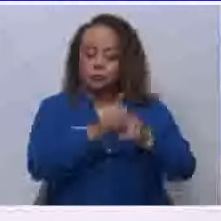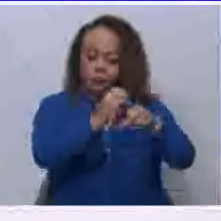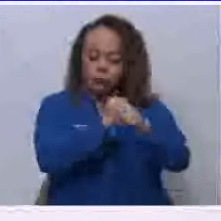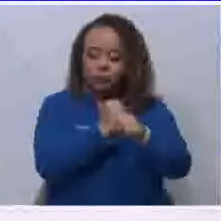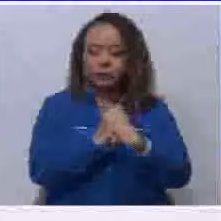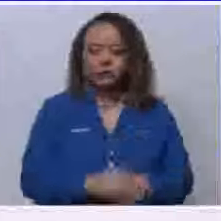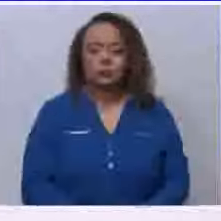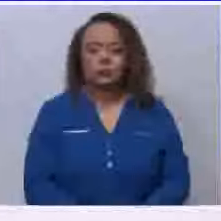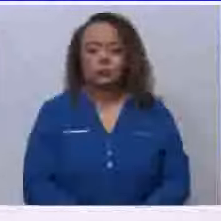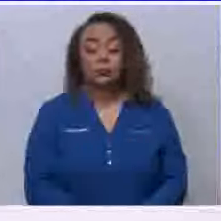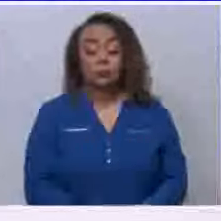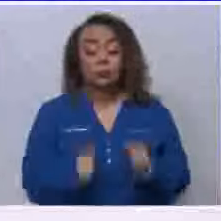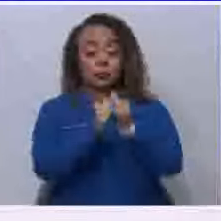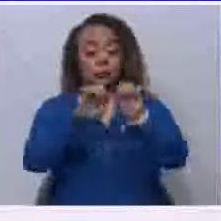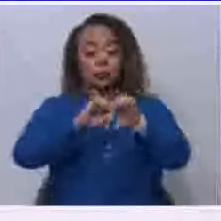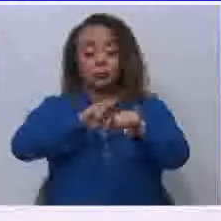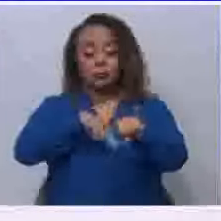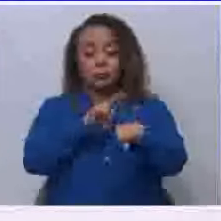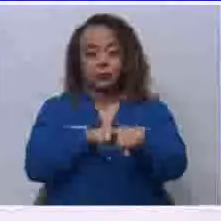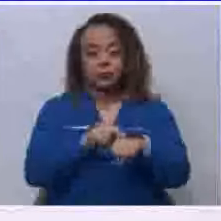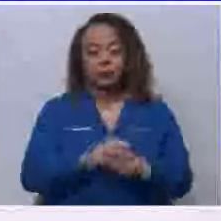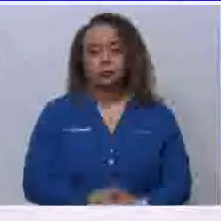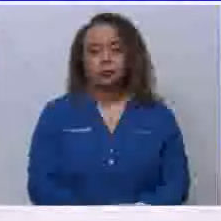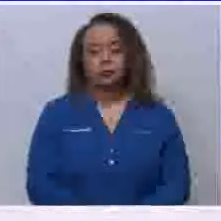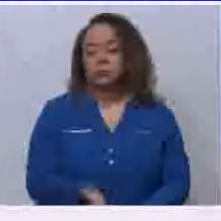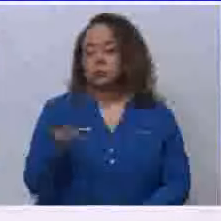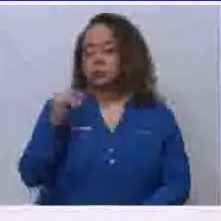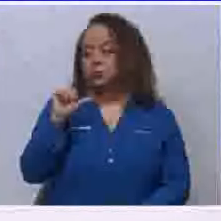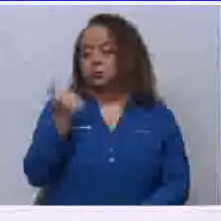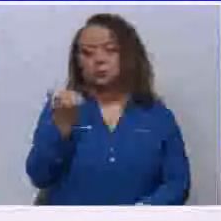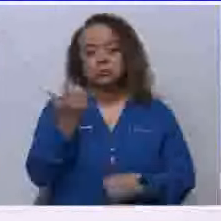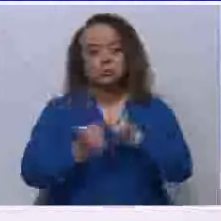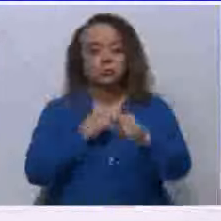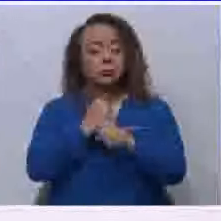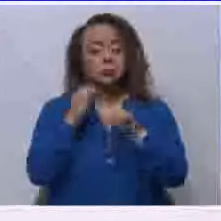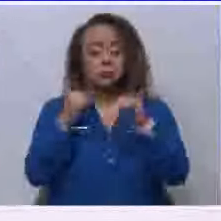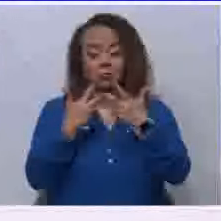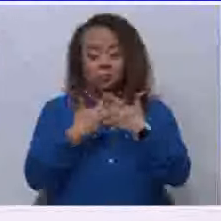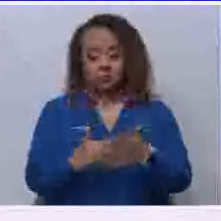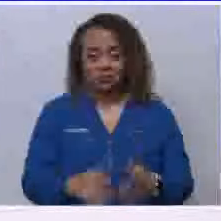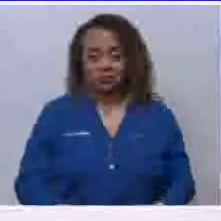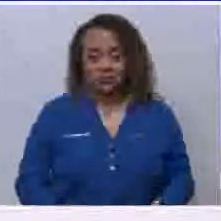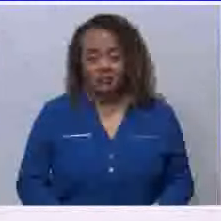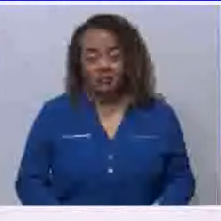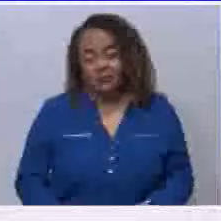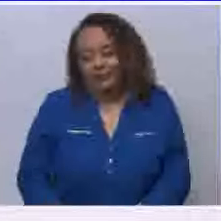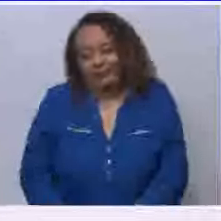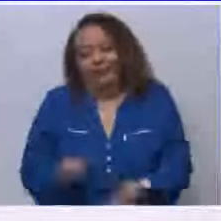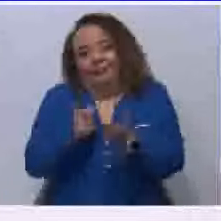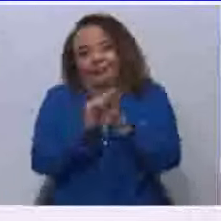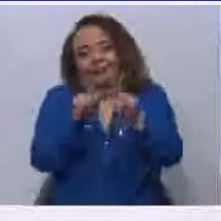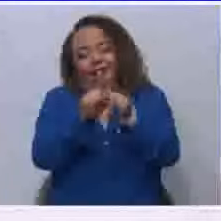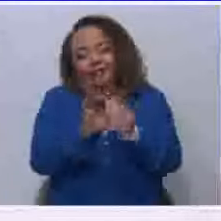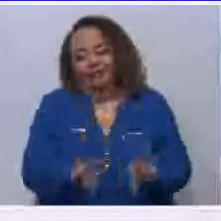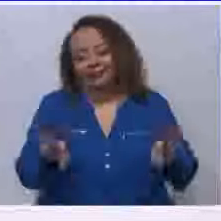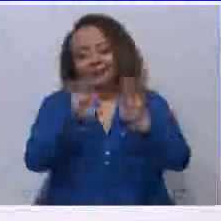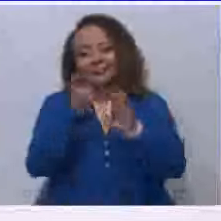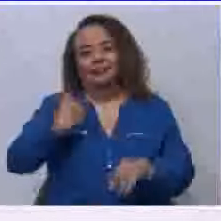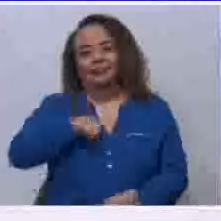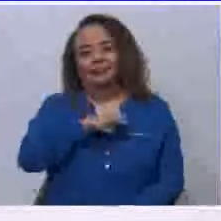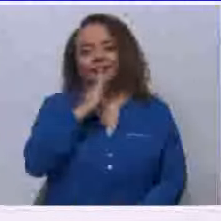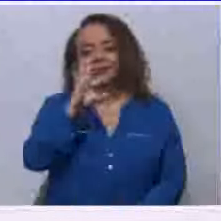garantizada con una selección nacional que hace, ¿qué?, 10, 15 años que juega defensivamente. Claro. Eso también no es menor, porque estamos hablando de